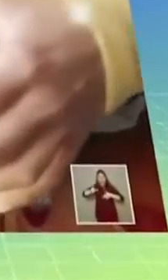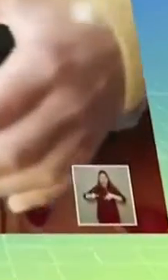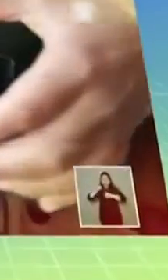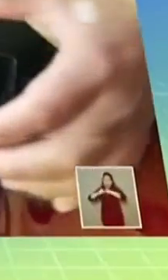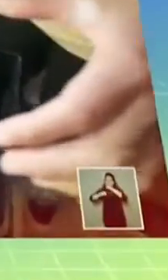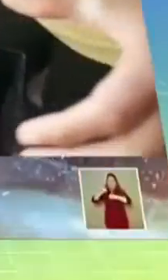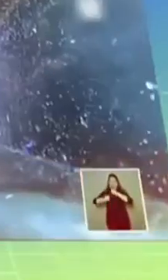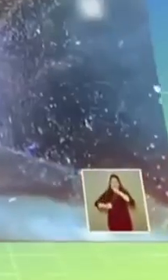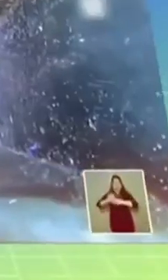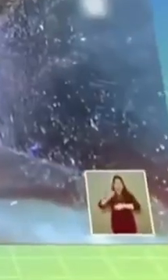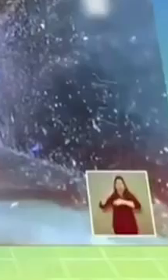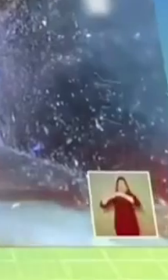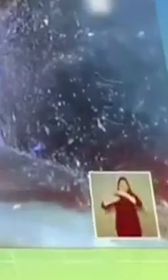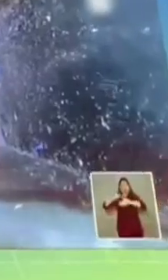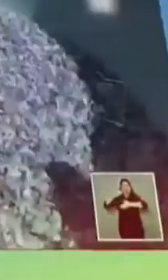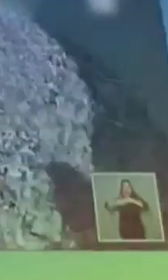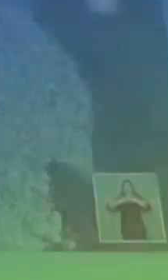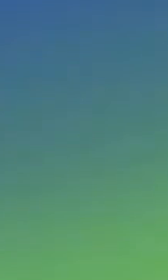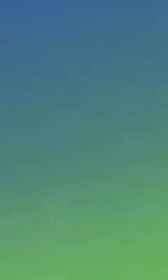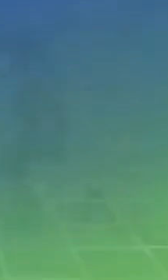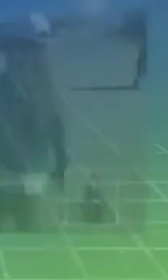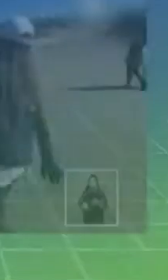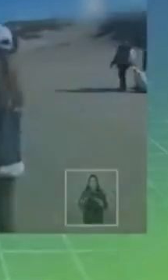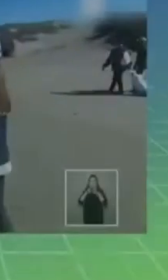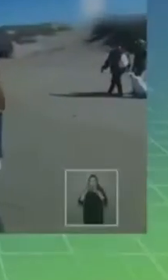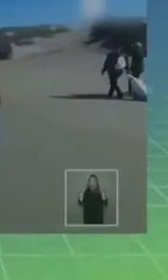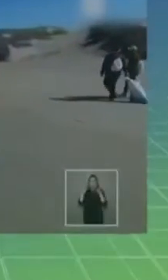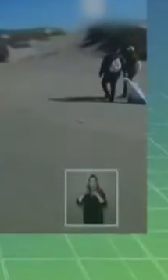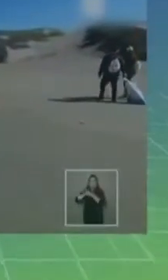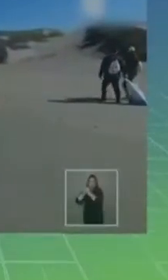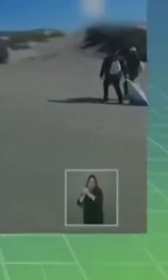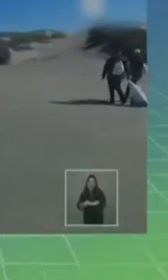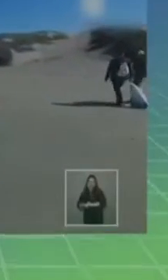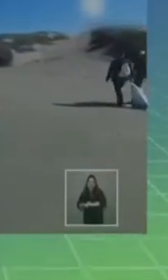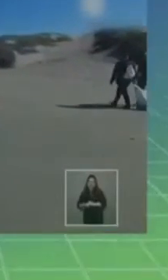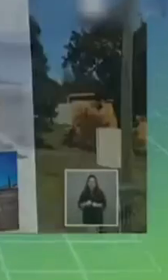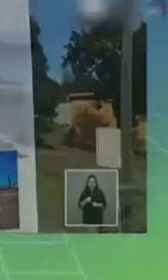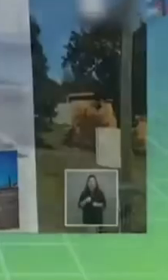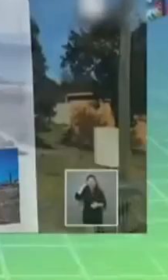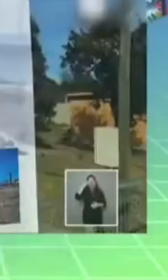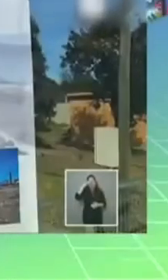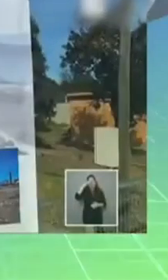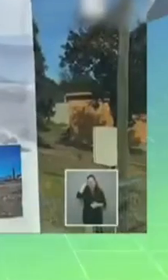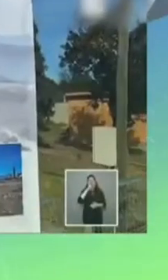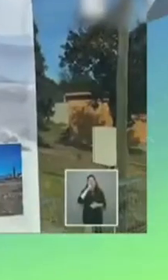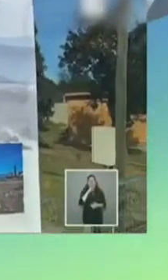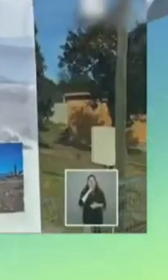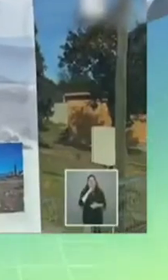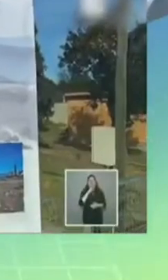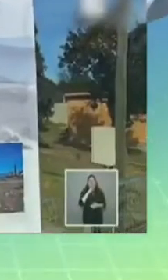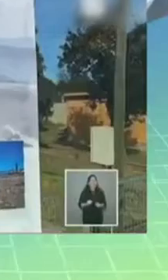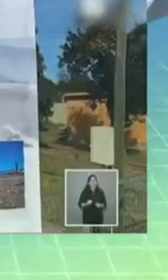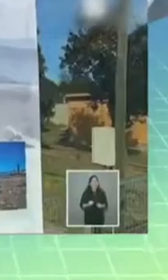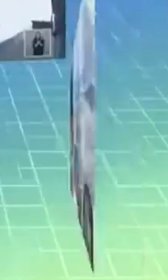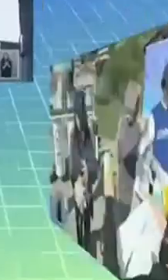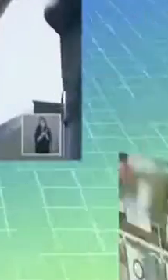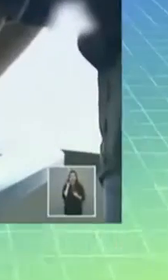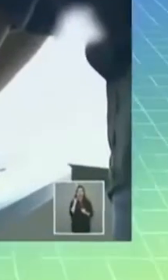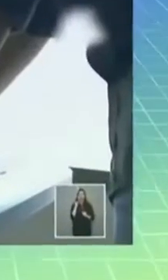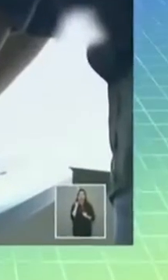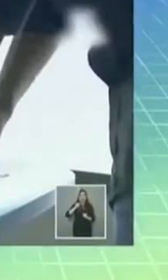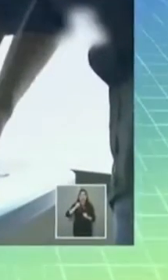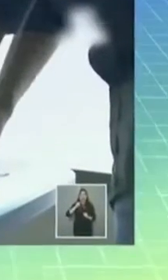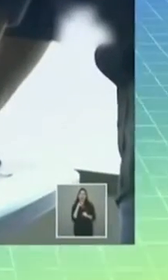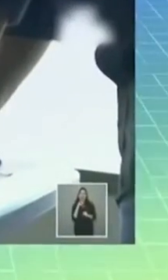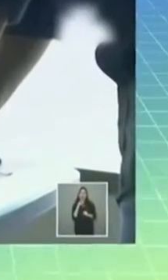Y ahí después, cuando ya empiezo a salir adelante, empiezo a levantar la cabeza, es cuando empiezo a ver qué materiales se podían